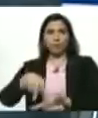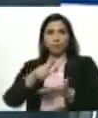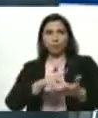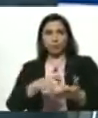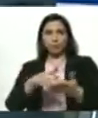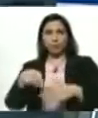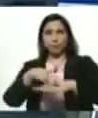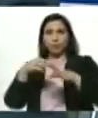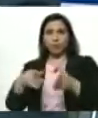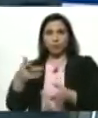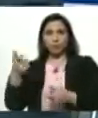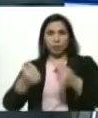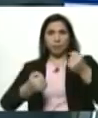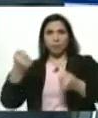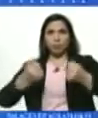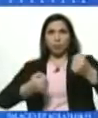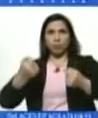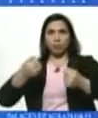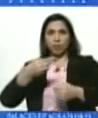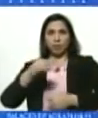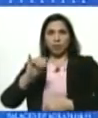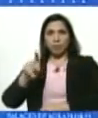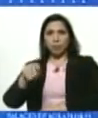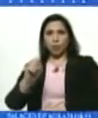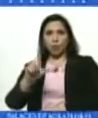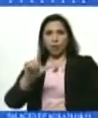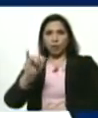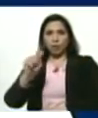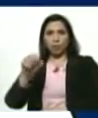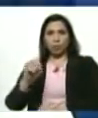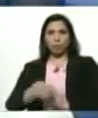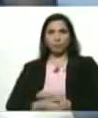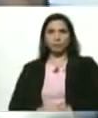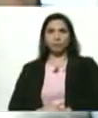del ministro de transporte hipólito abreu